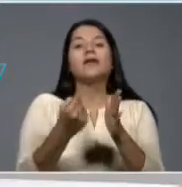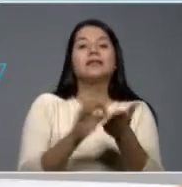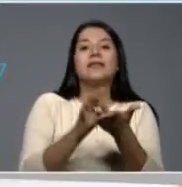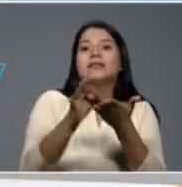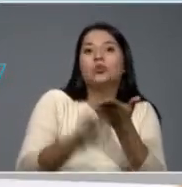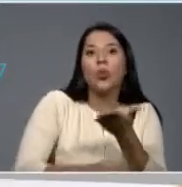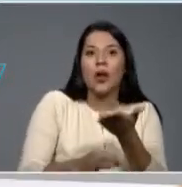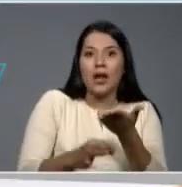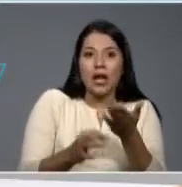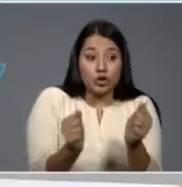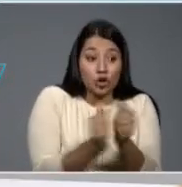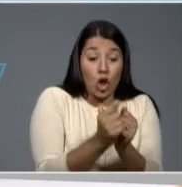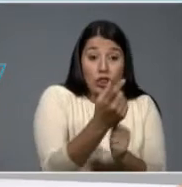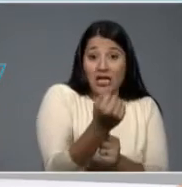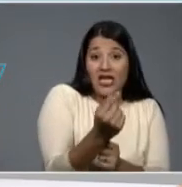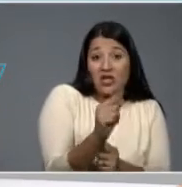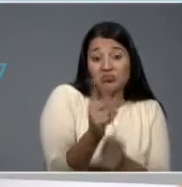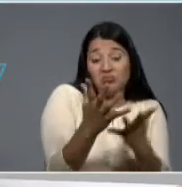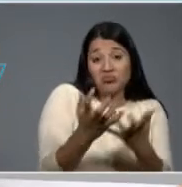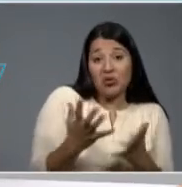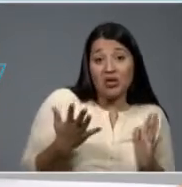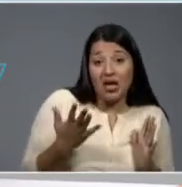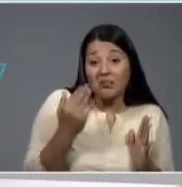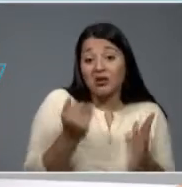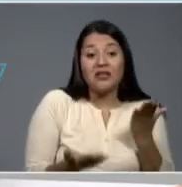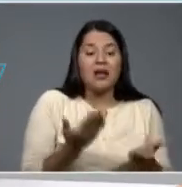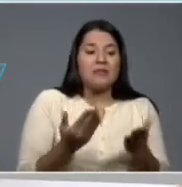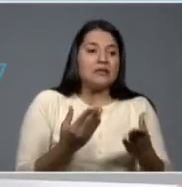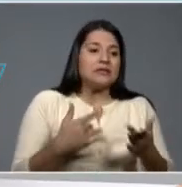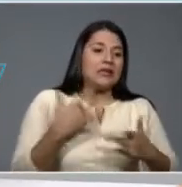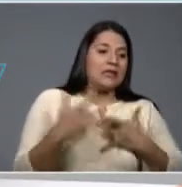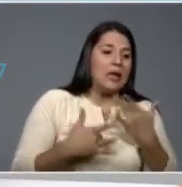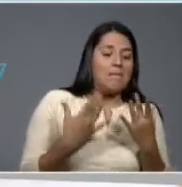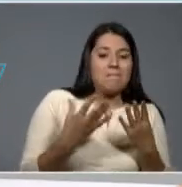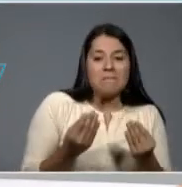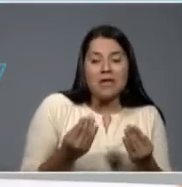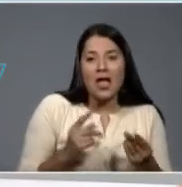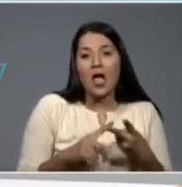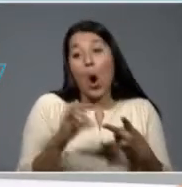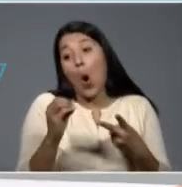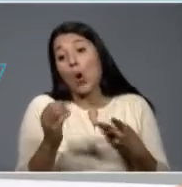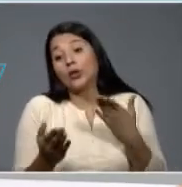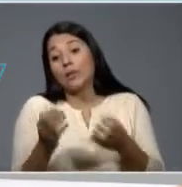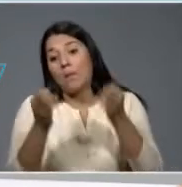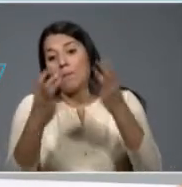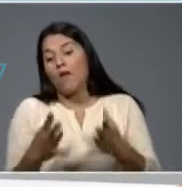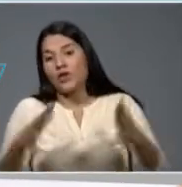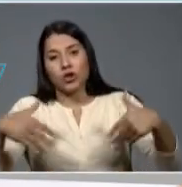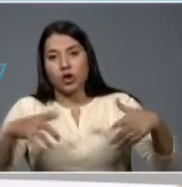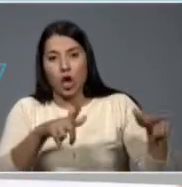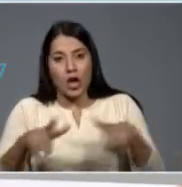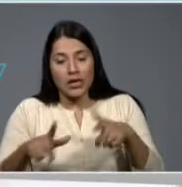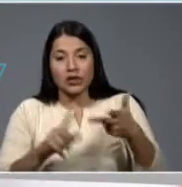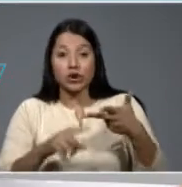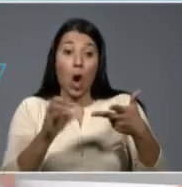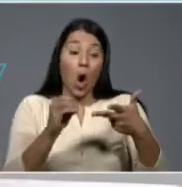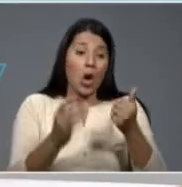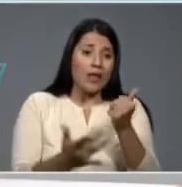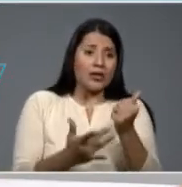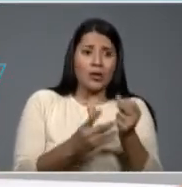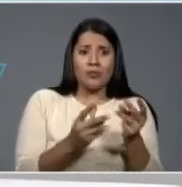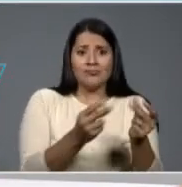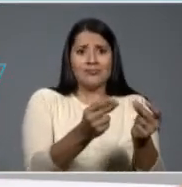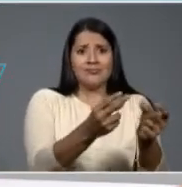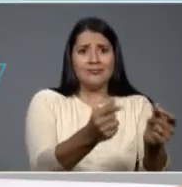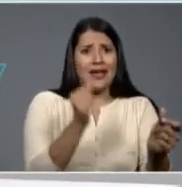por no integrar tecnología porque les da miedo, porque sienten que su profesorado no está preparado, porque la tecnología puede ir más rápido que lo que